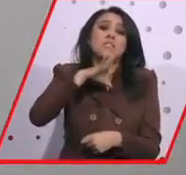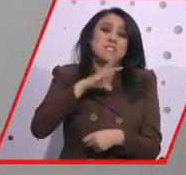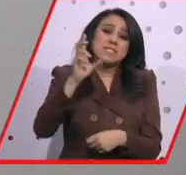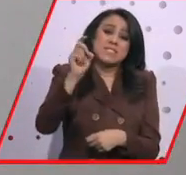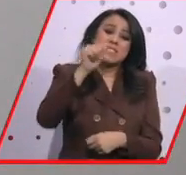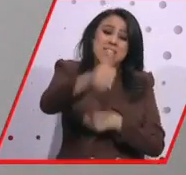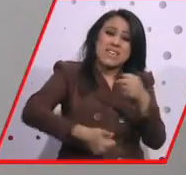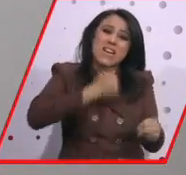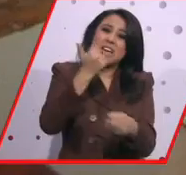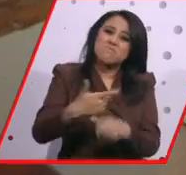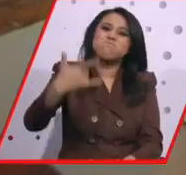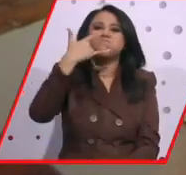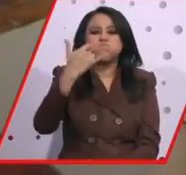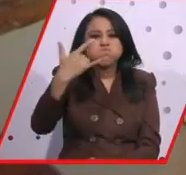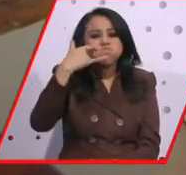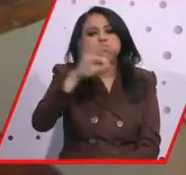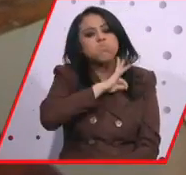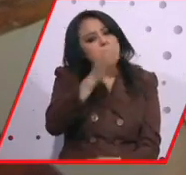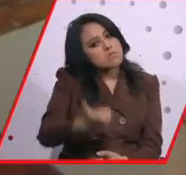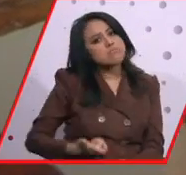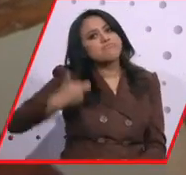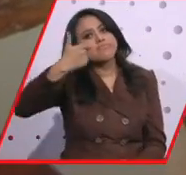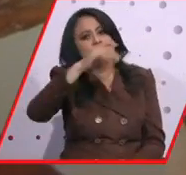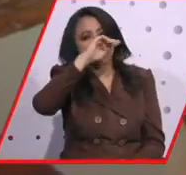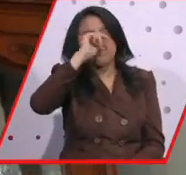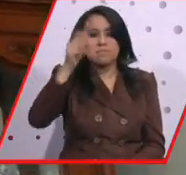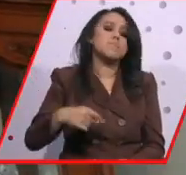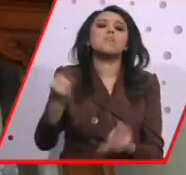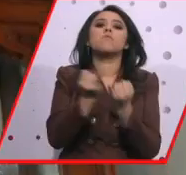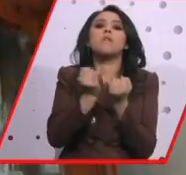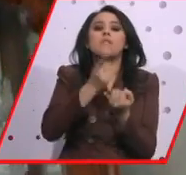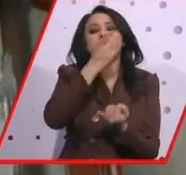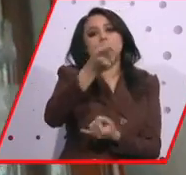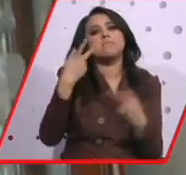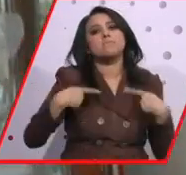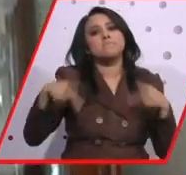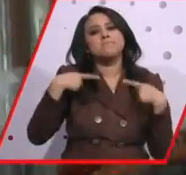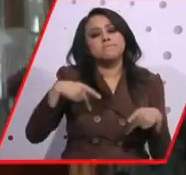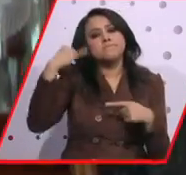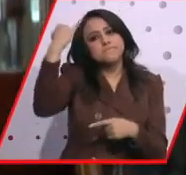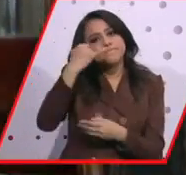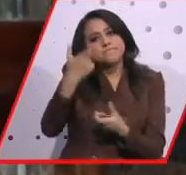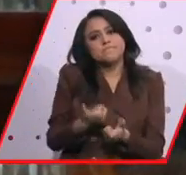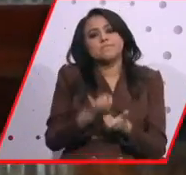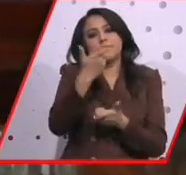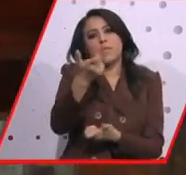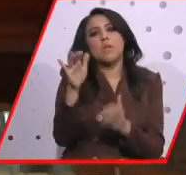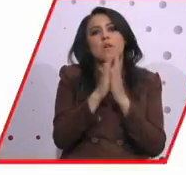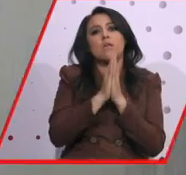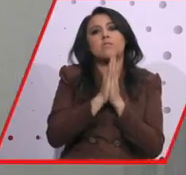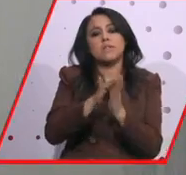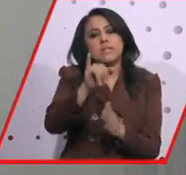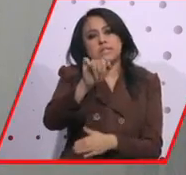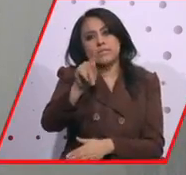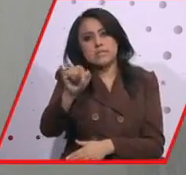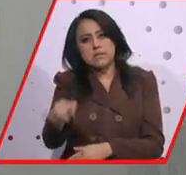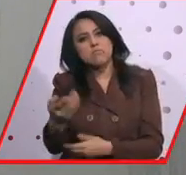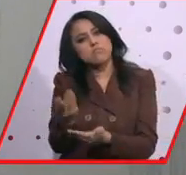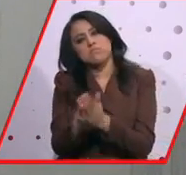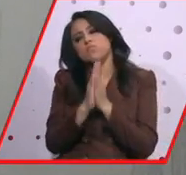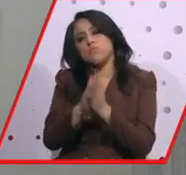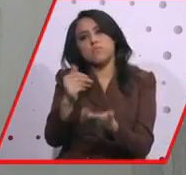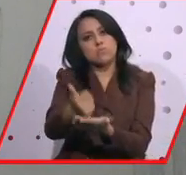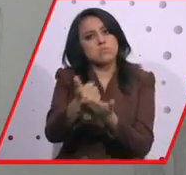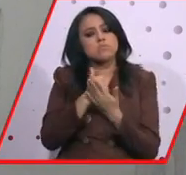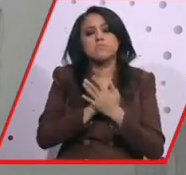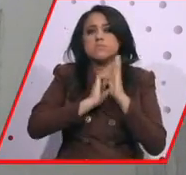caso y den su pago correspondiente. Además, solicita el pago de su pensión, exhorta al ISSSTE a pagarle su servicio médico, pero sobre todo dejar